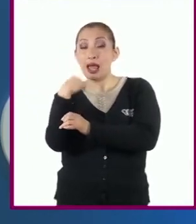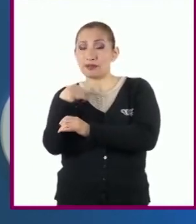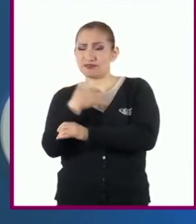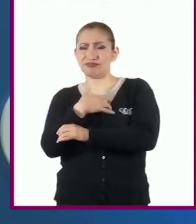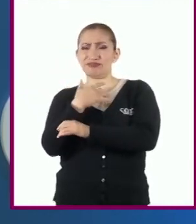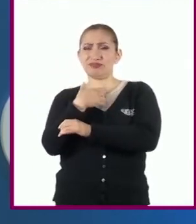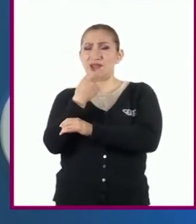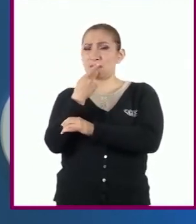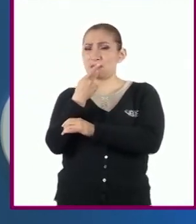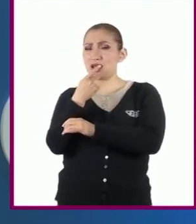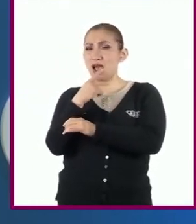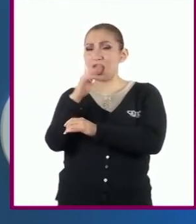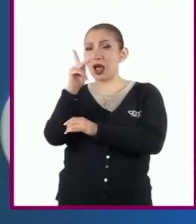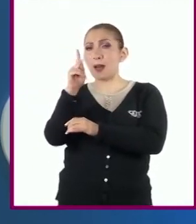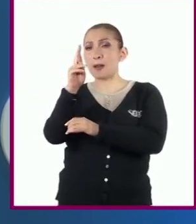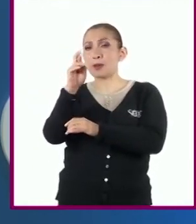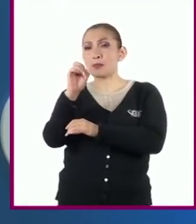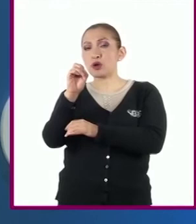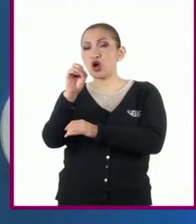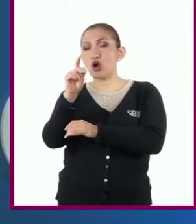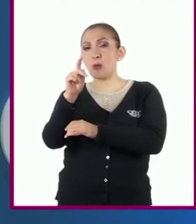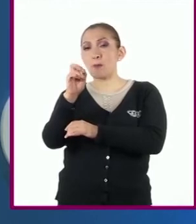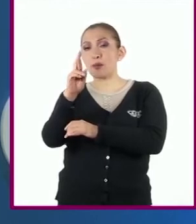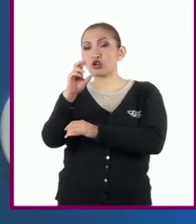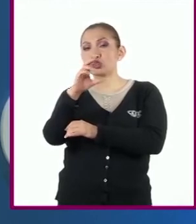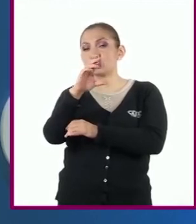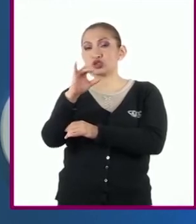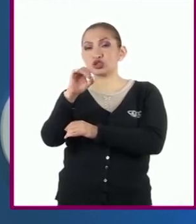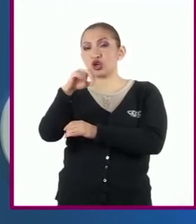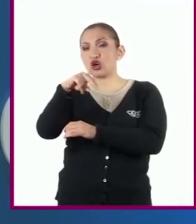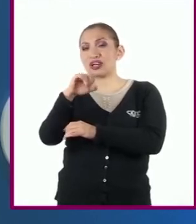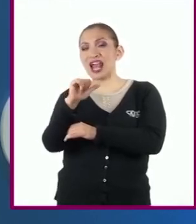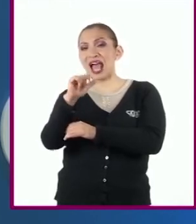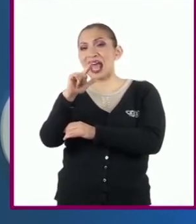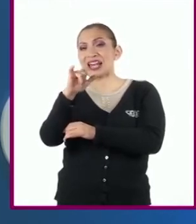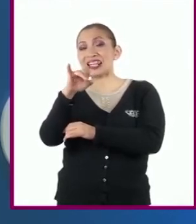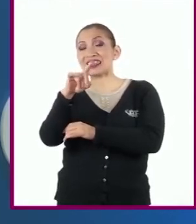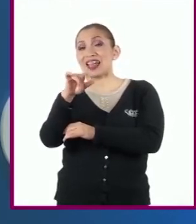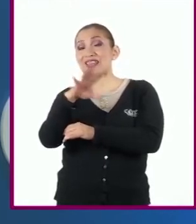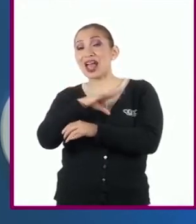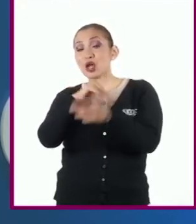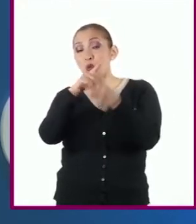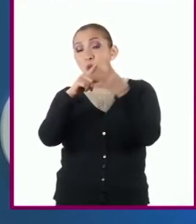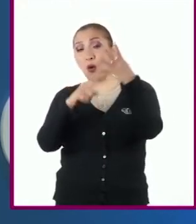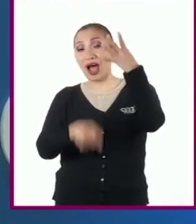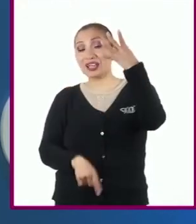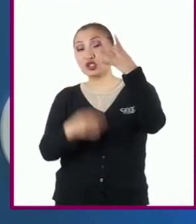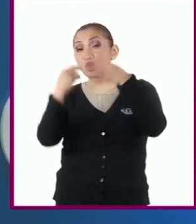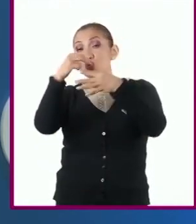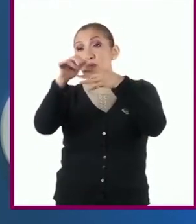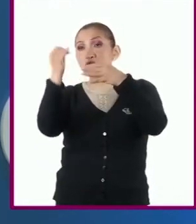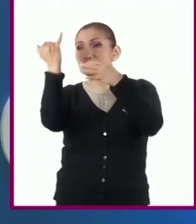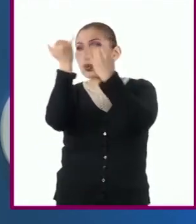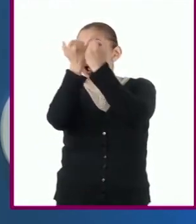sentido hablar de proporcionalidad, es necesario que haya al menos 4 cantidades en